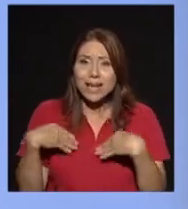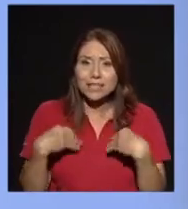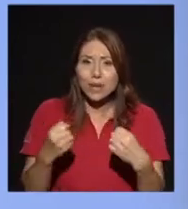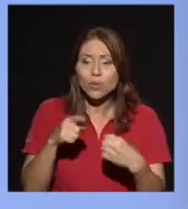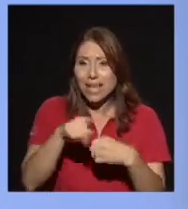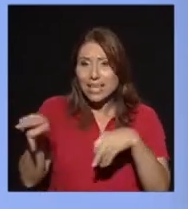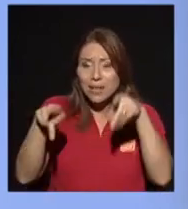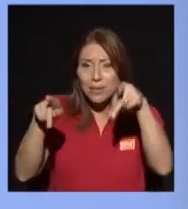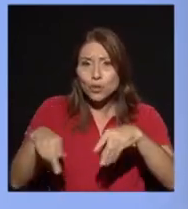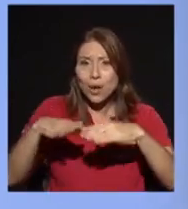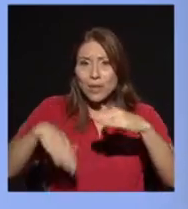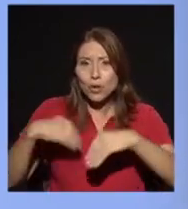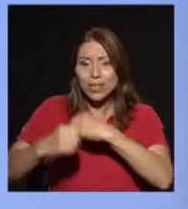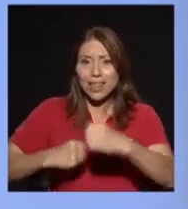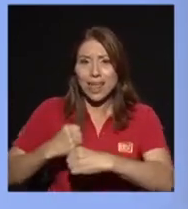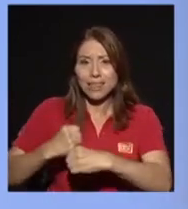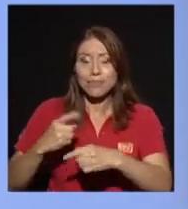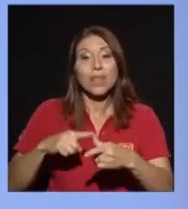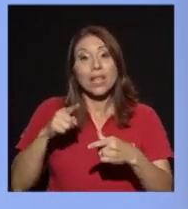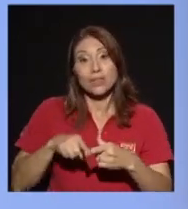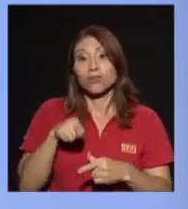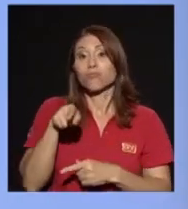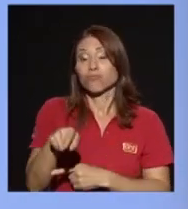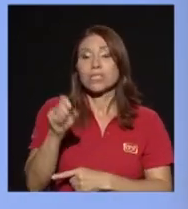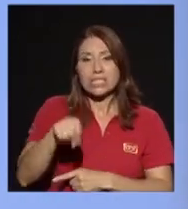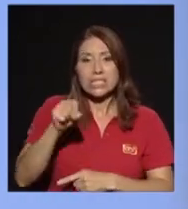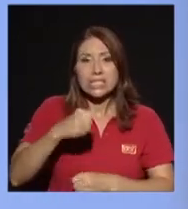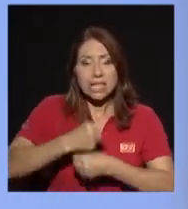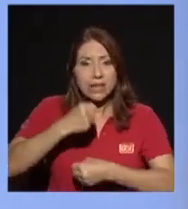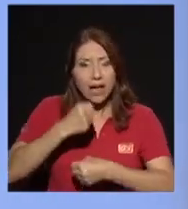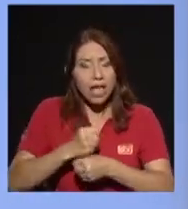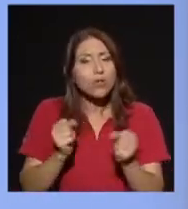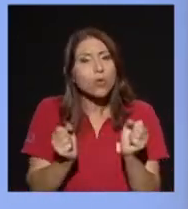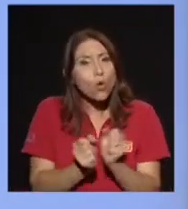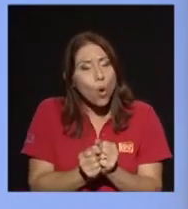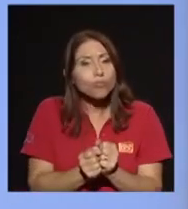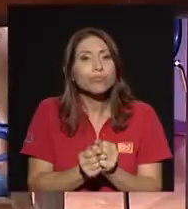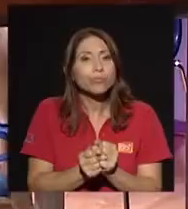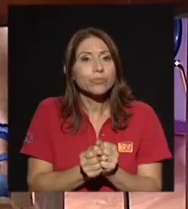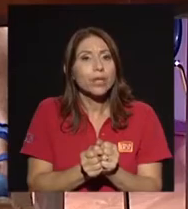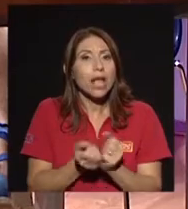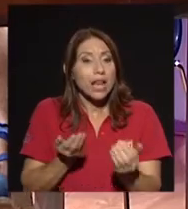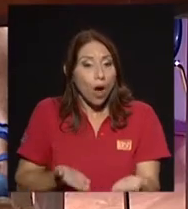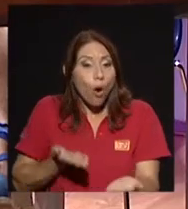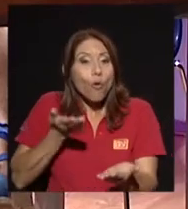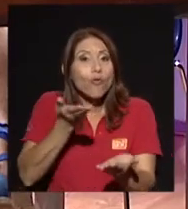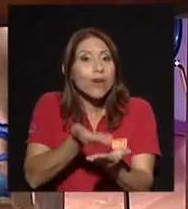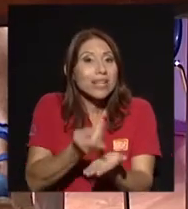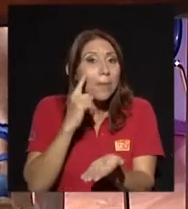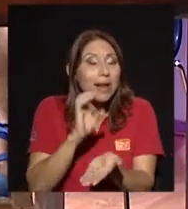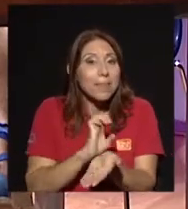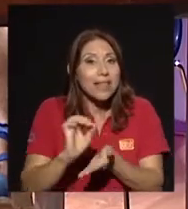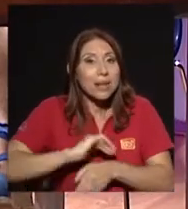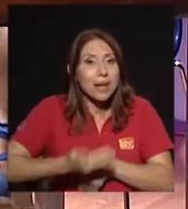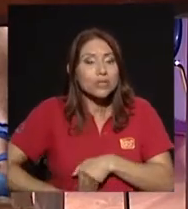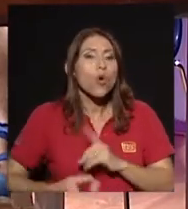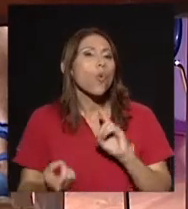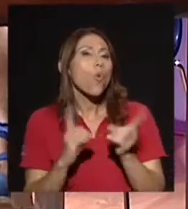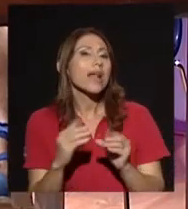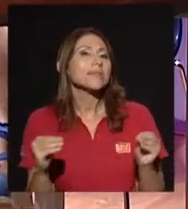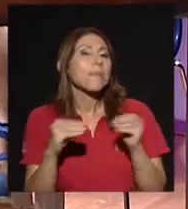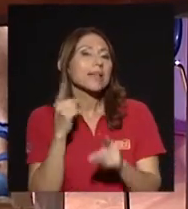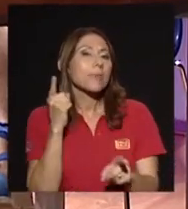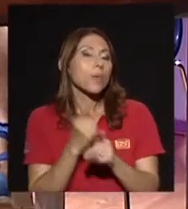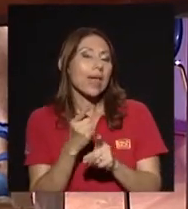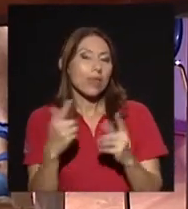persona menor de edad. Entonces, desde ese concepto, sí se está trabajando en una serie, dentro de la oferta anticonceptiva, cuáles son los más apropiados para, dependiendo de la